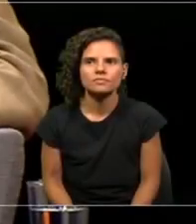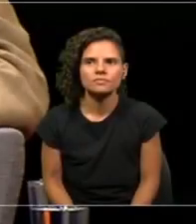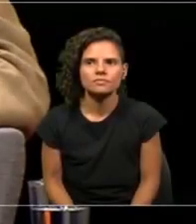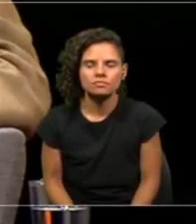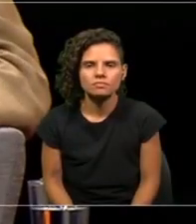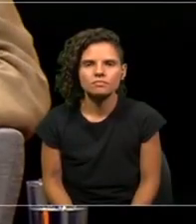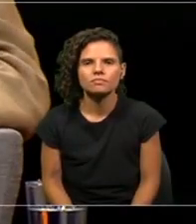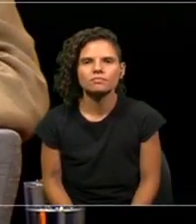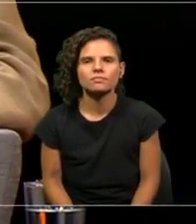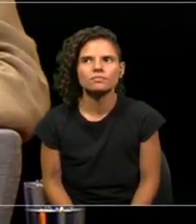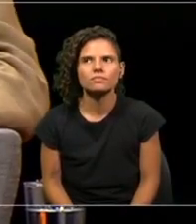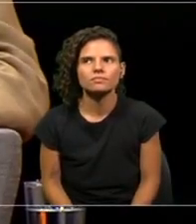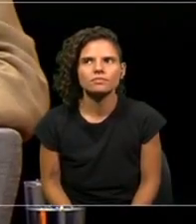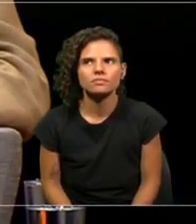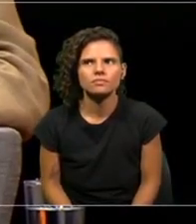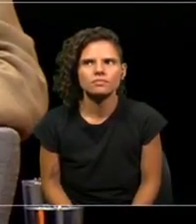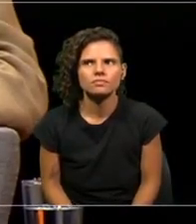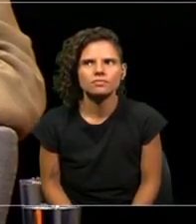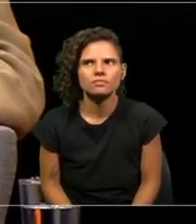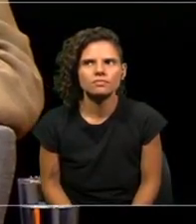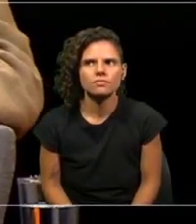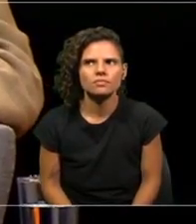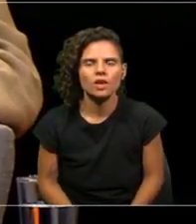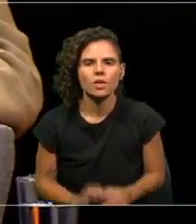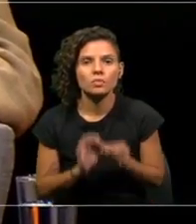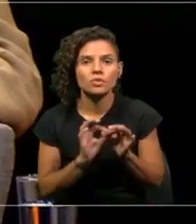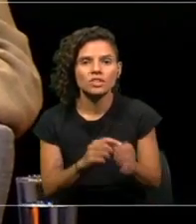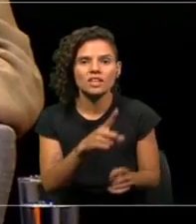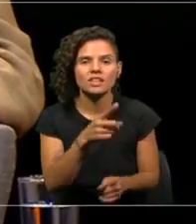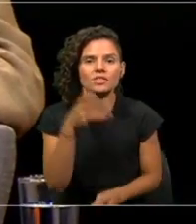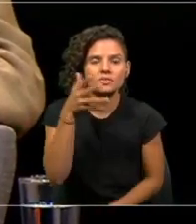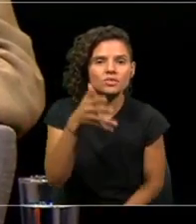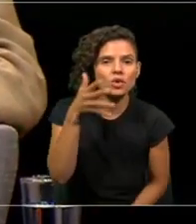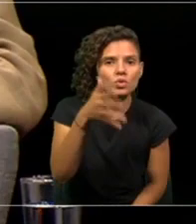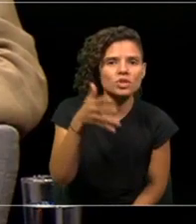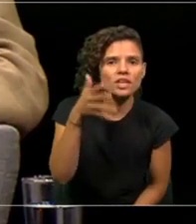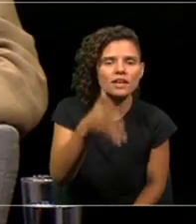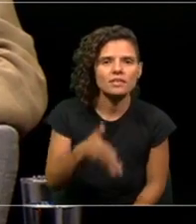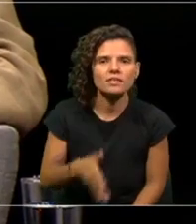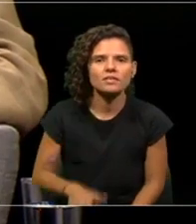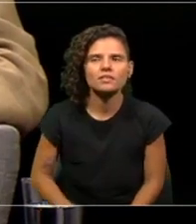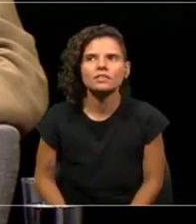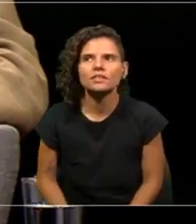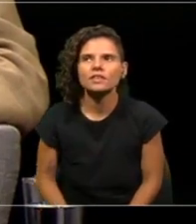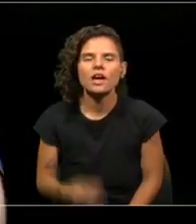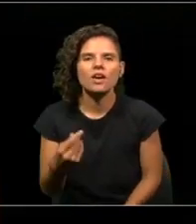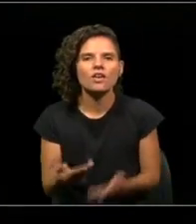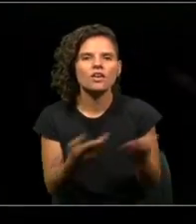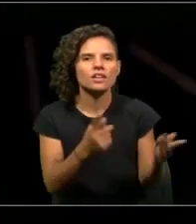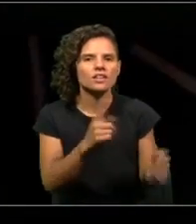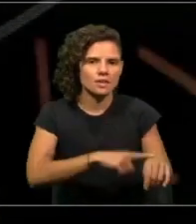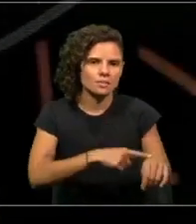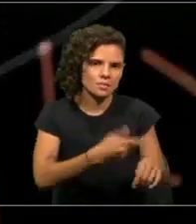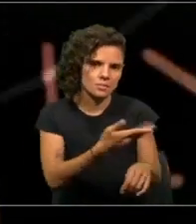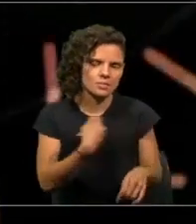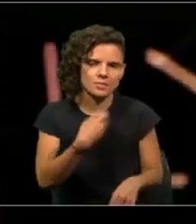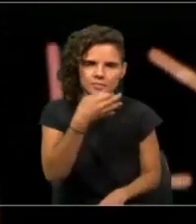Muchas gracias, Elian, por tu magnífica presentación. El tiempo de Pablo Razeto. Gracias.